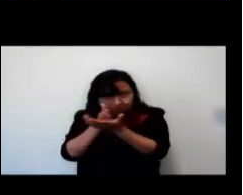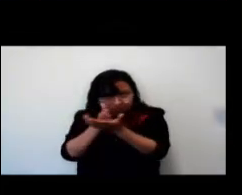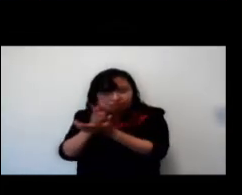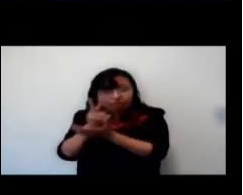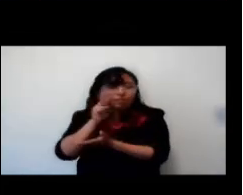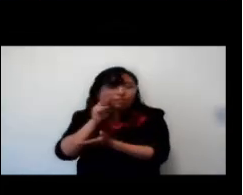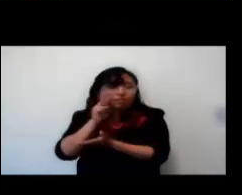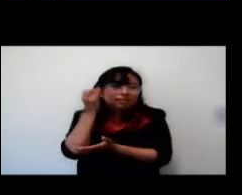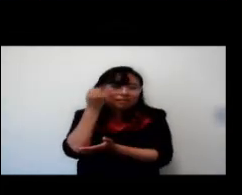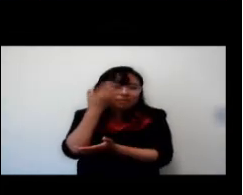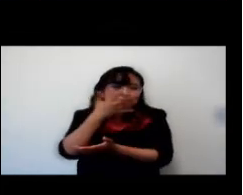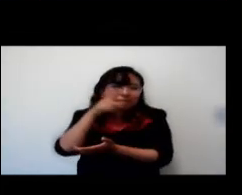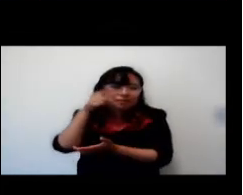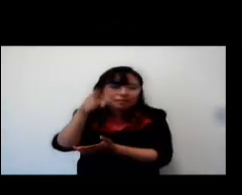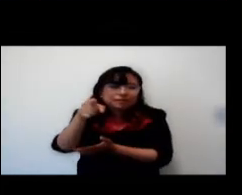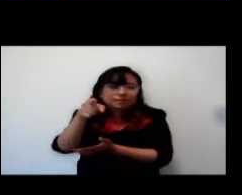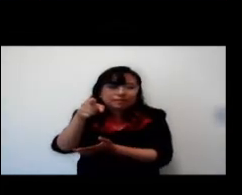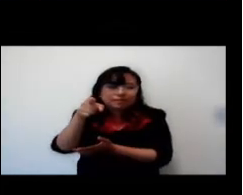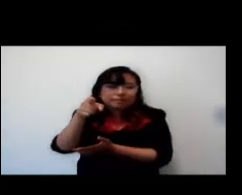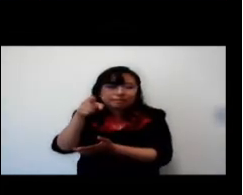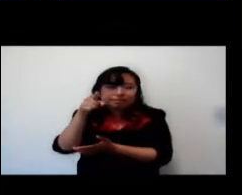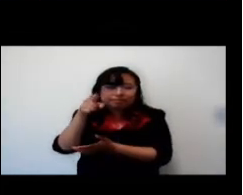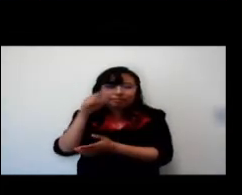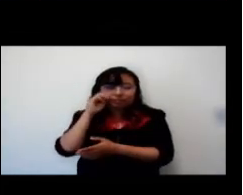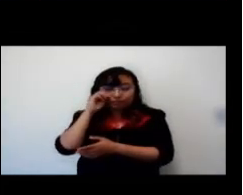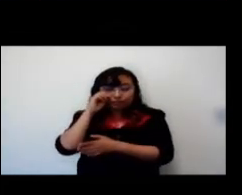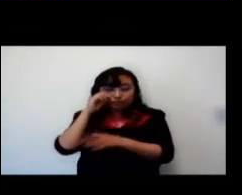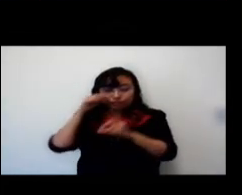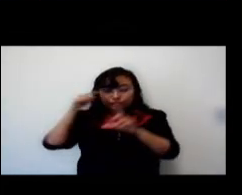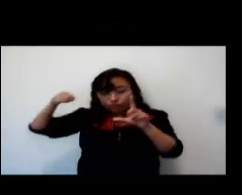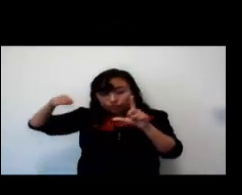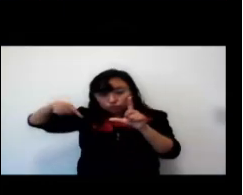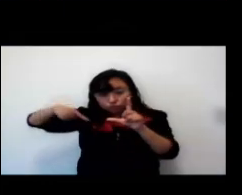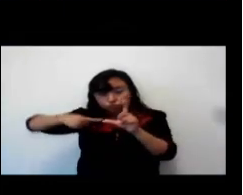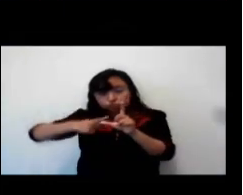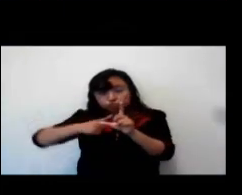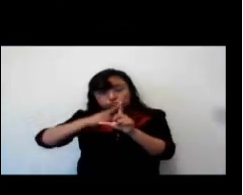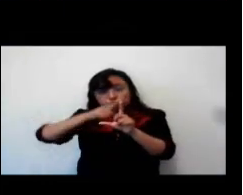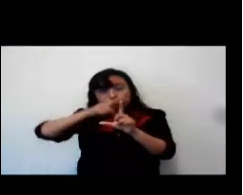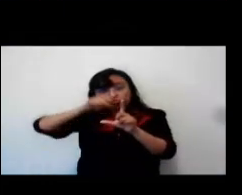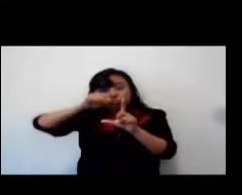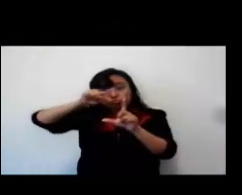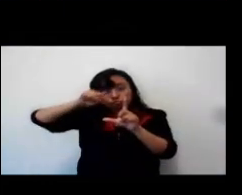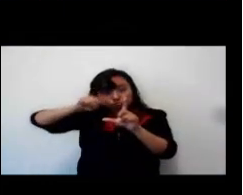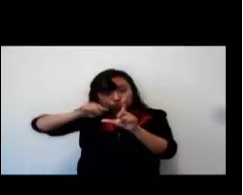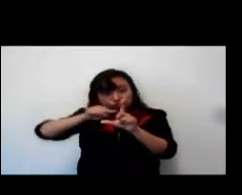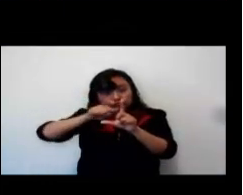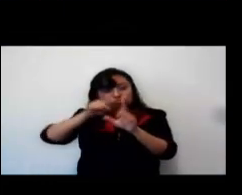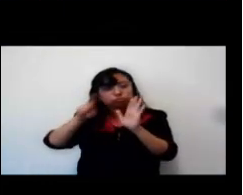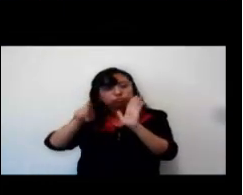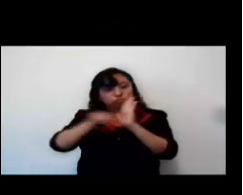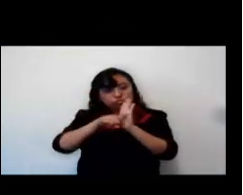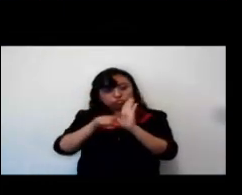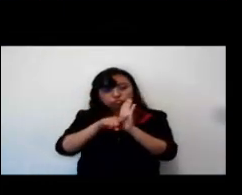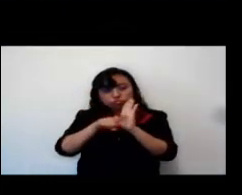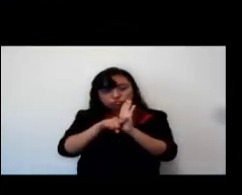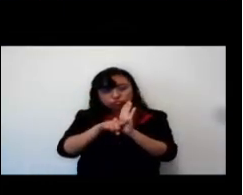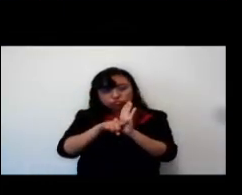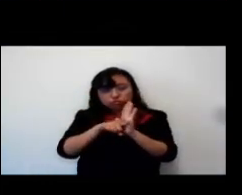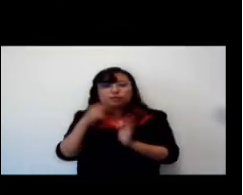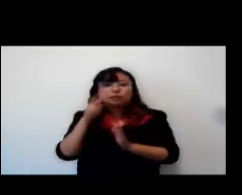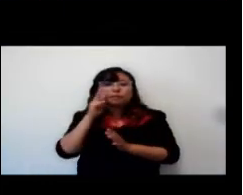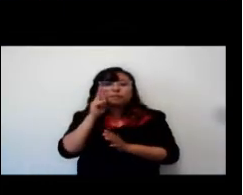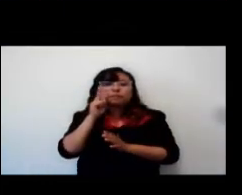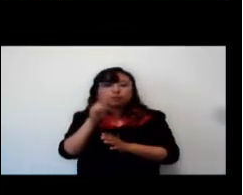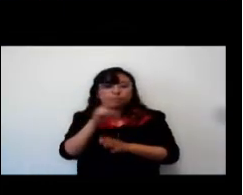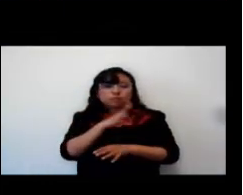pantalla, nosotros ponemos el implante e introducimos estos electrodos al caracolito, a la cóclea, para poder estimular